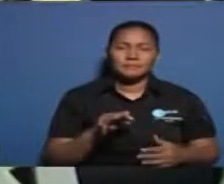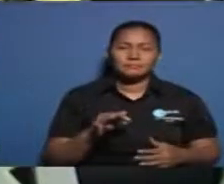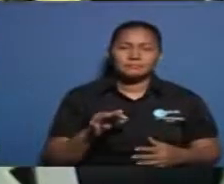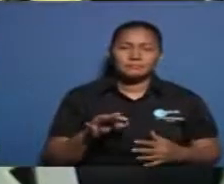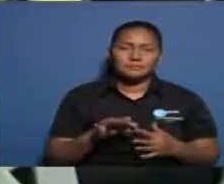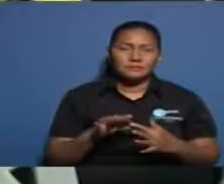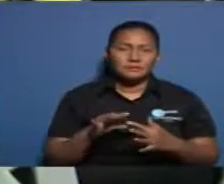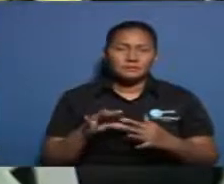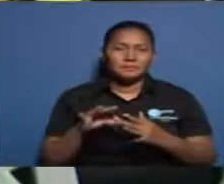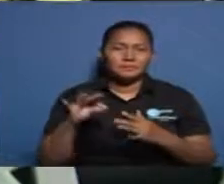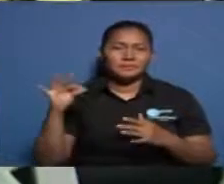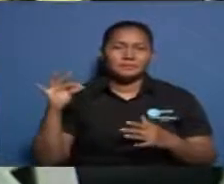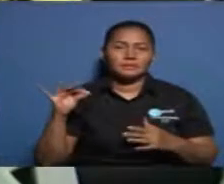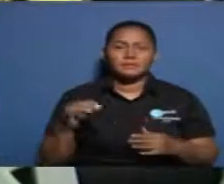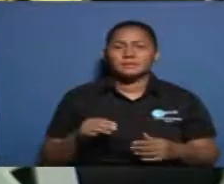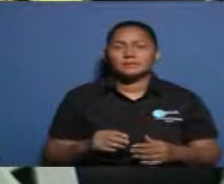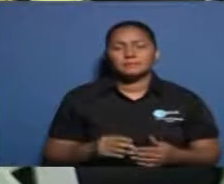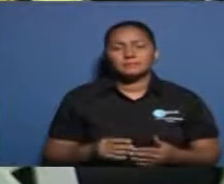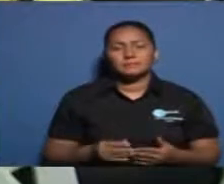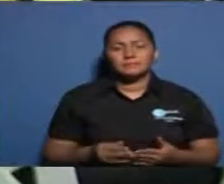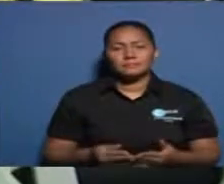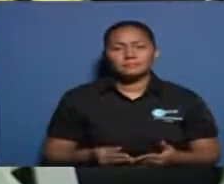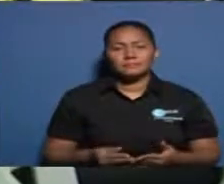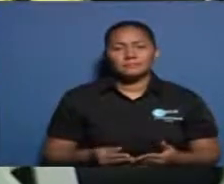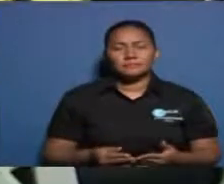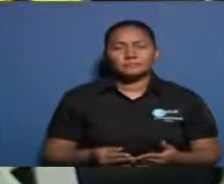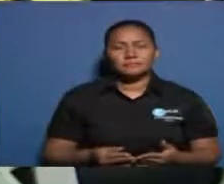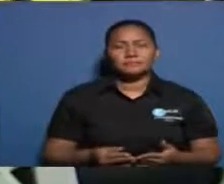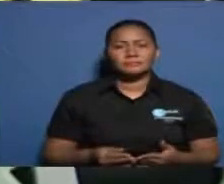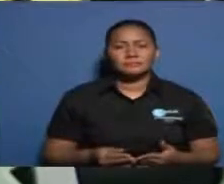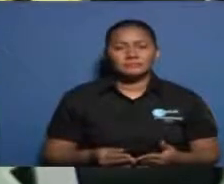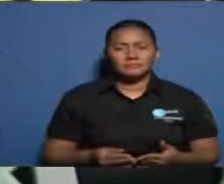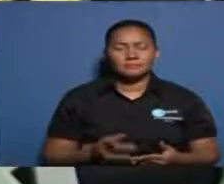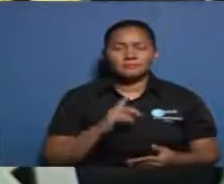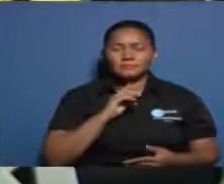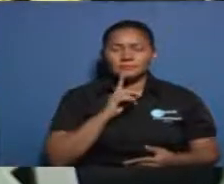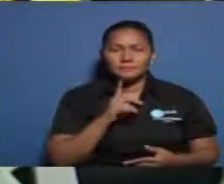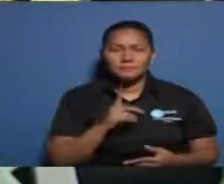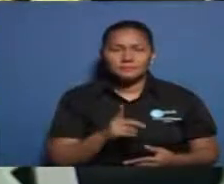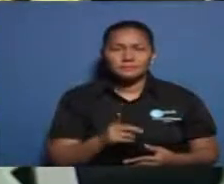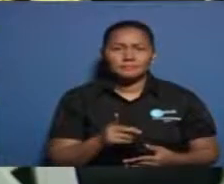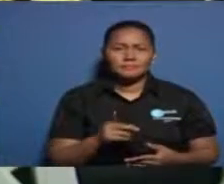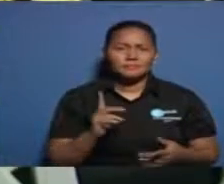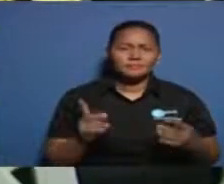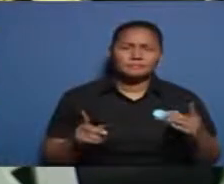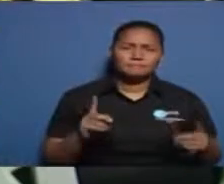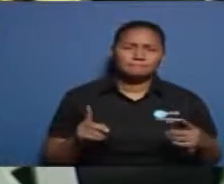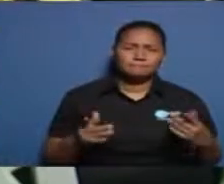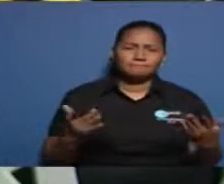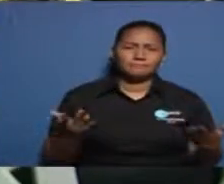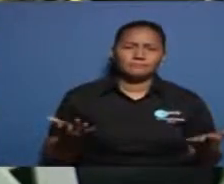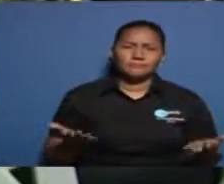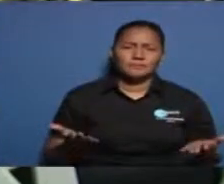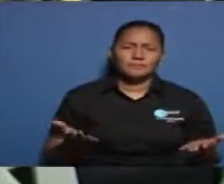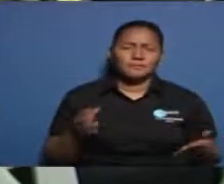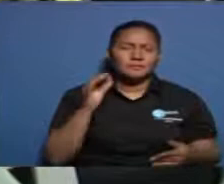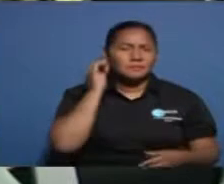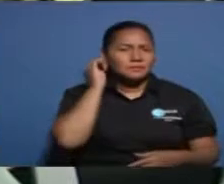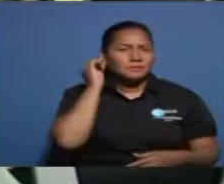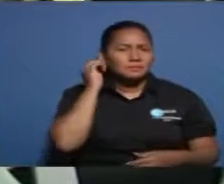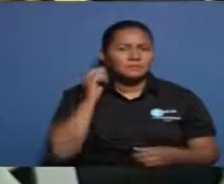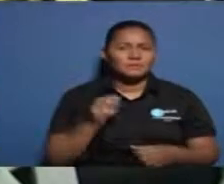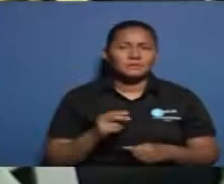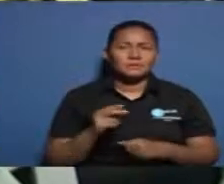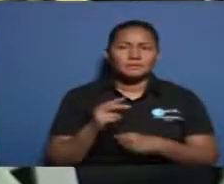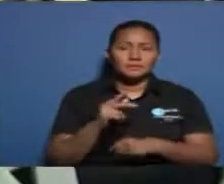bienvenidas a la voz de las para hacer un poco docentes hoy vamos a entrar en materia hablando de cuál es la situación actual de la mujer en panamá profesora reservo pereda